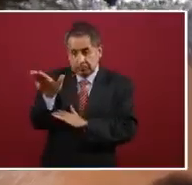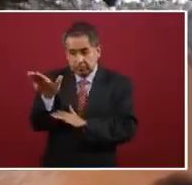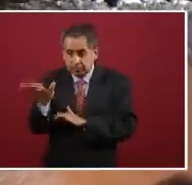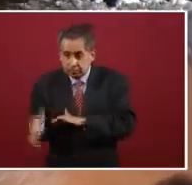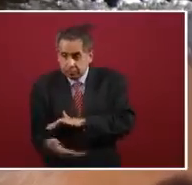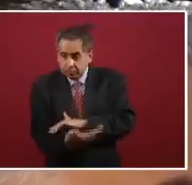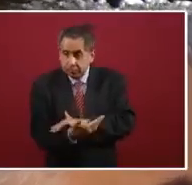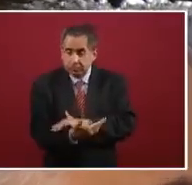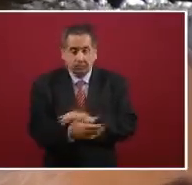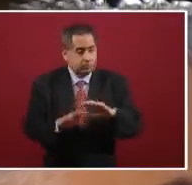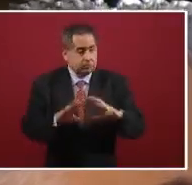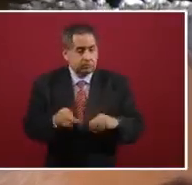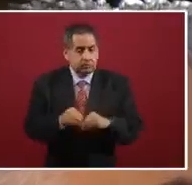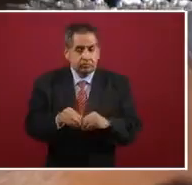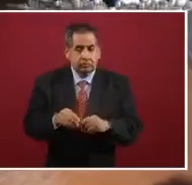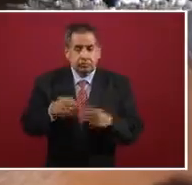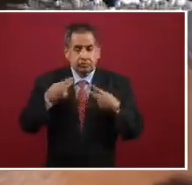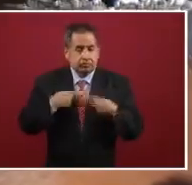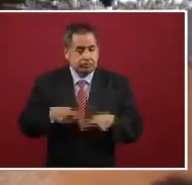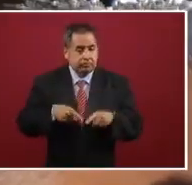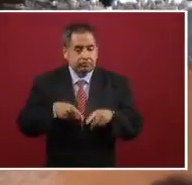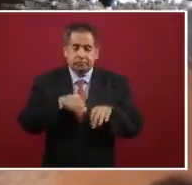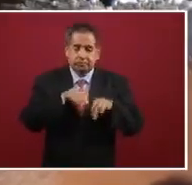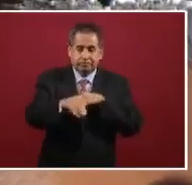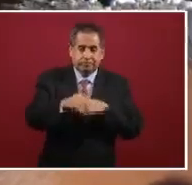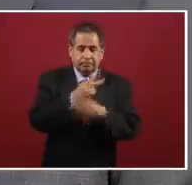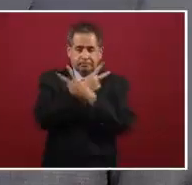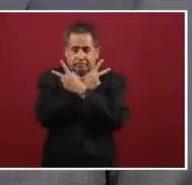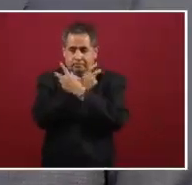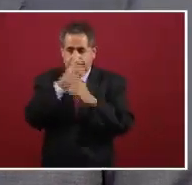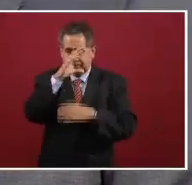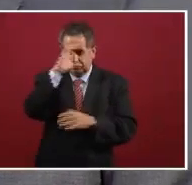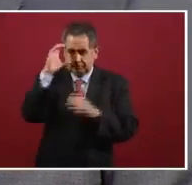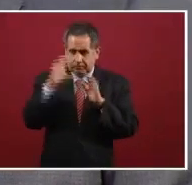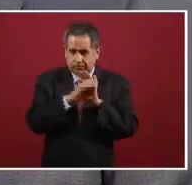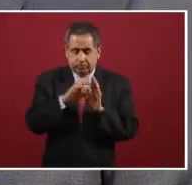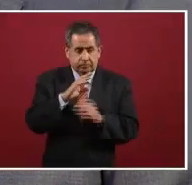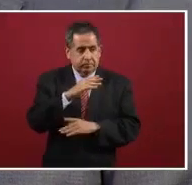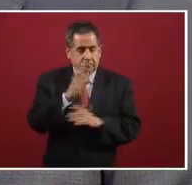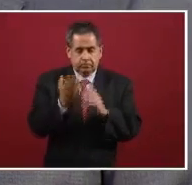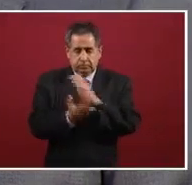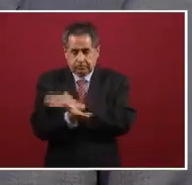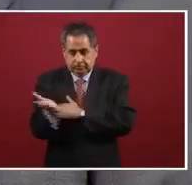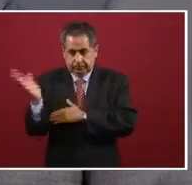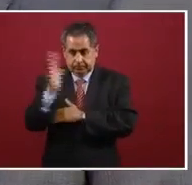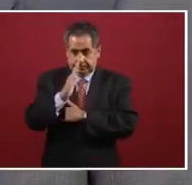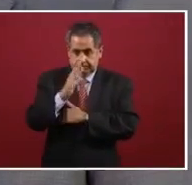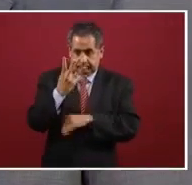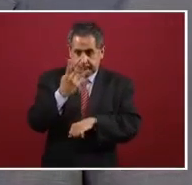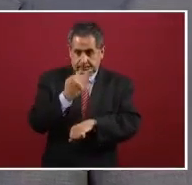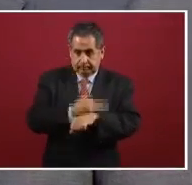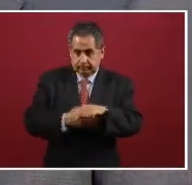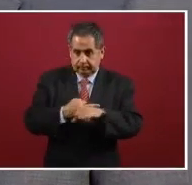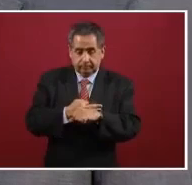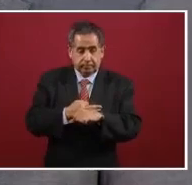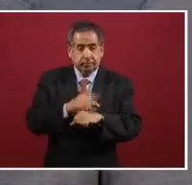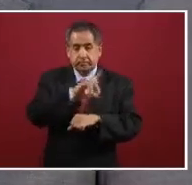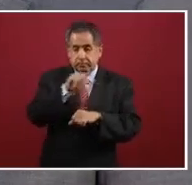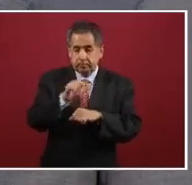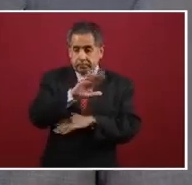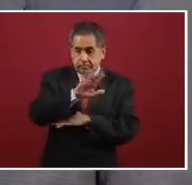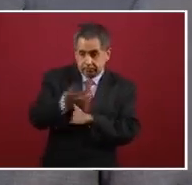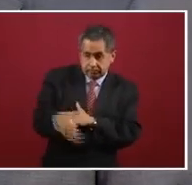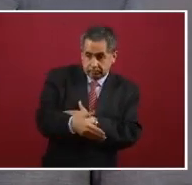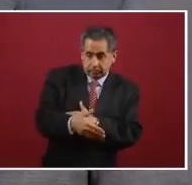un radiólogo que está nada más hasta las 4 de la tarde, ya en el turno de la tarde, de la